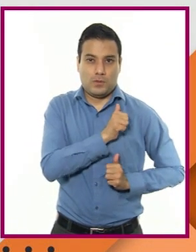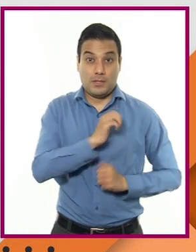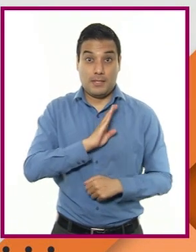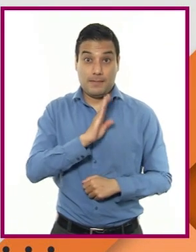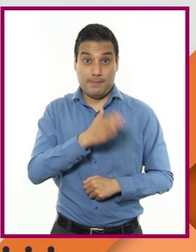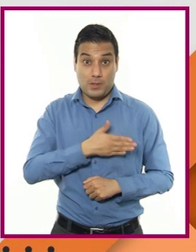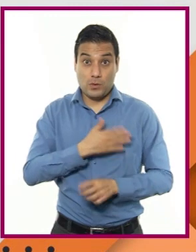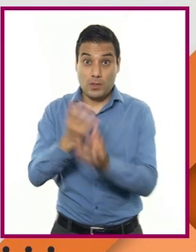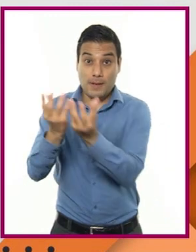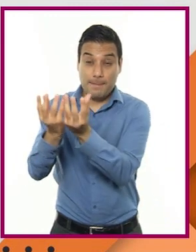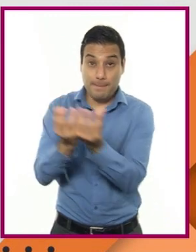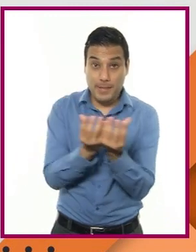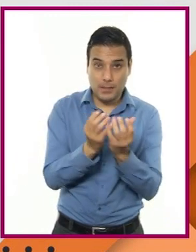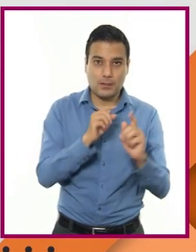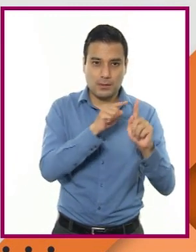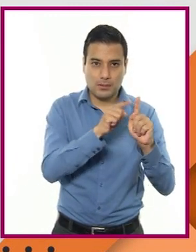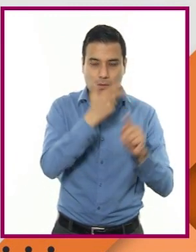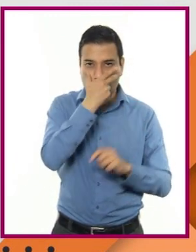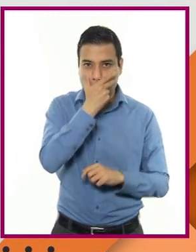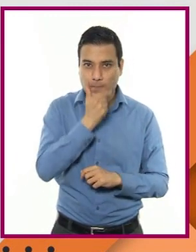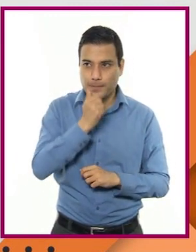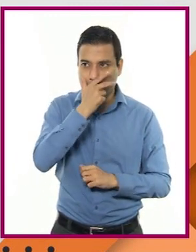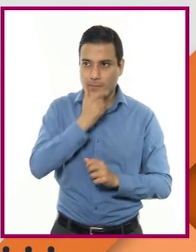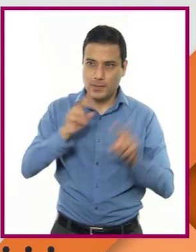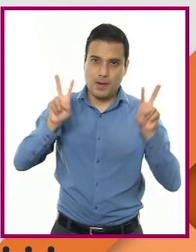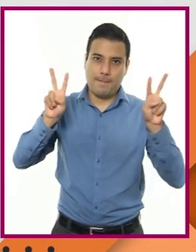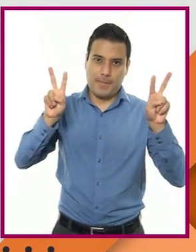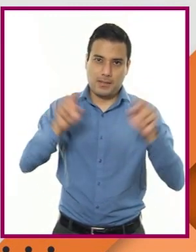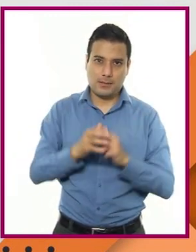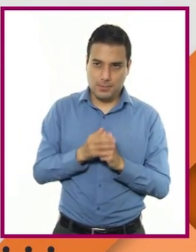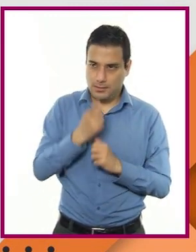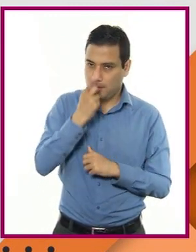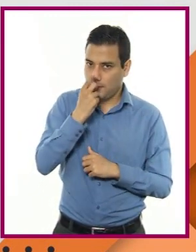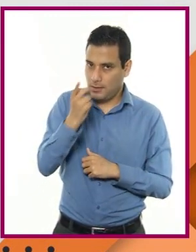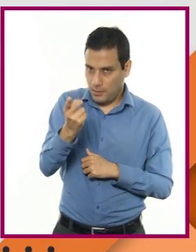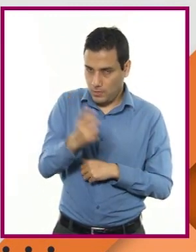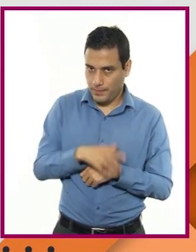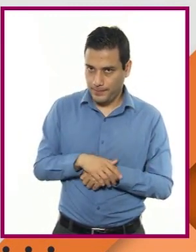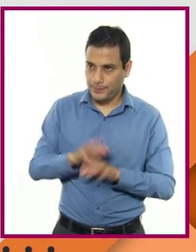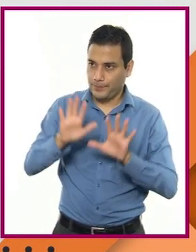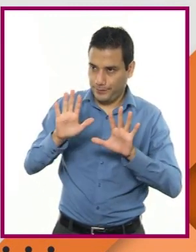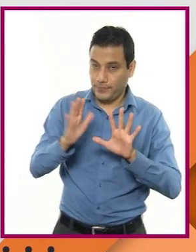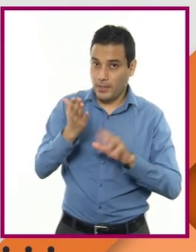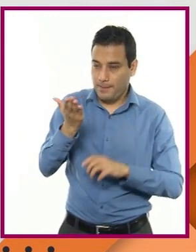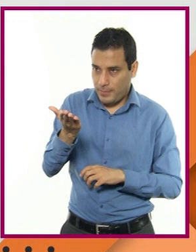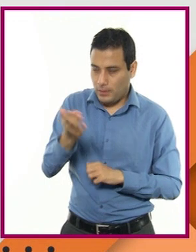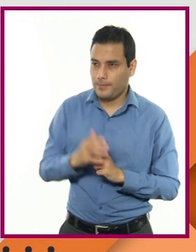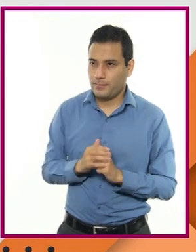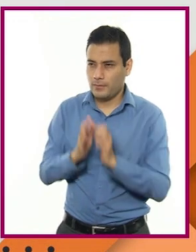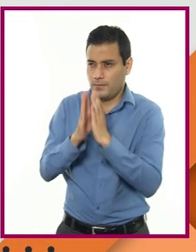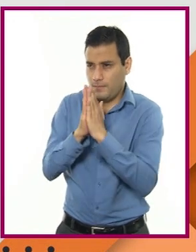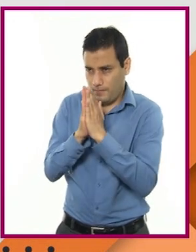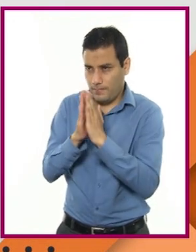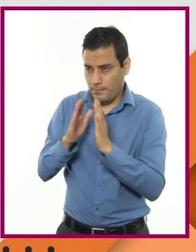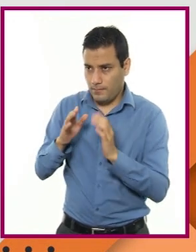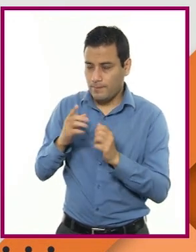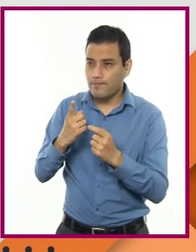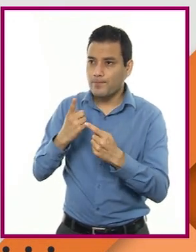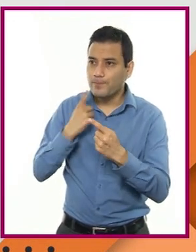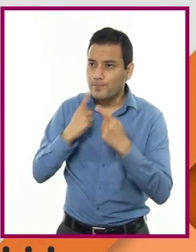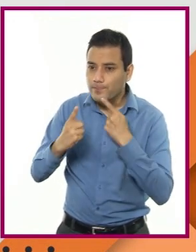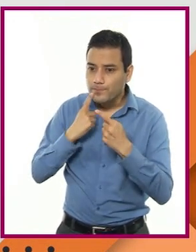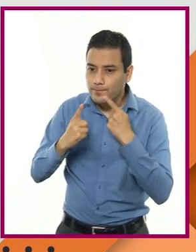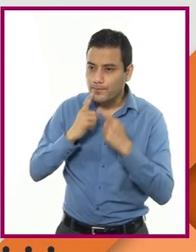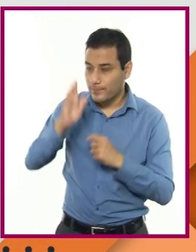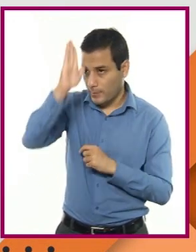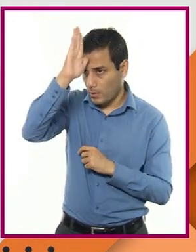envió términos de paz a través de un español cautivo. Esencialmente, Yanga solicitó que llegaran a un acuerdo entre ellos